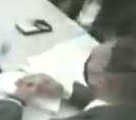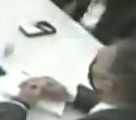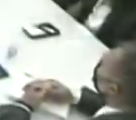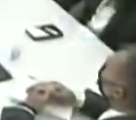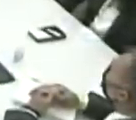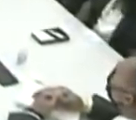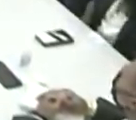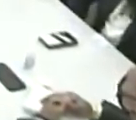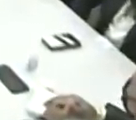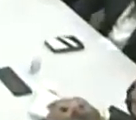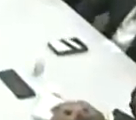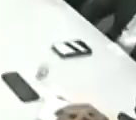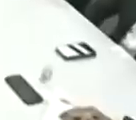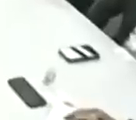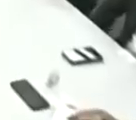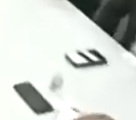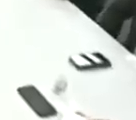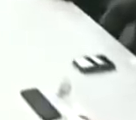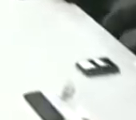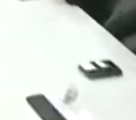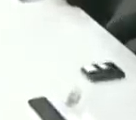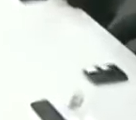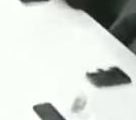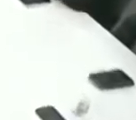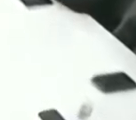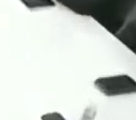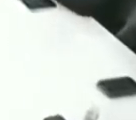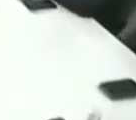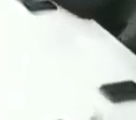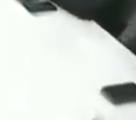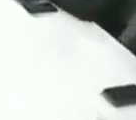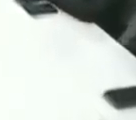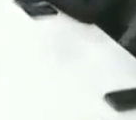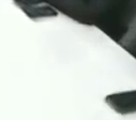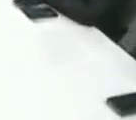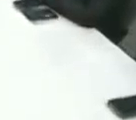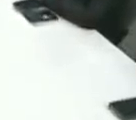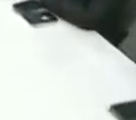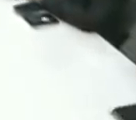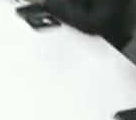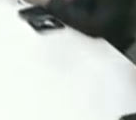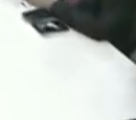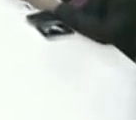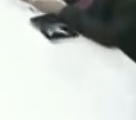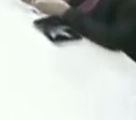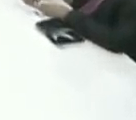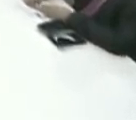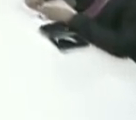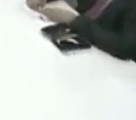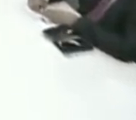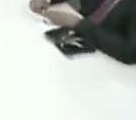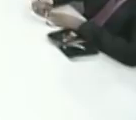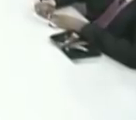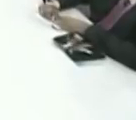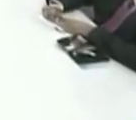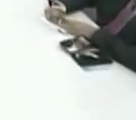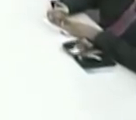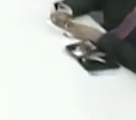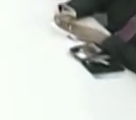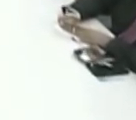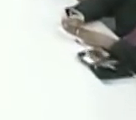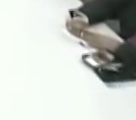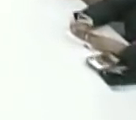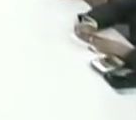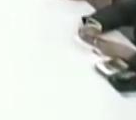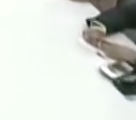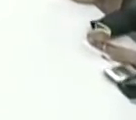entre la Comisión Especial de Diálogo, Paz y Reconciliación, que